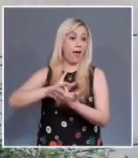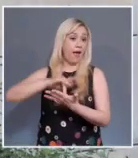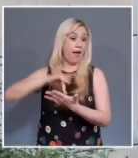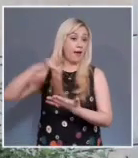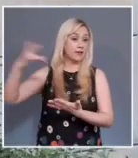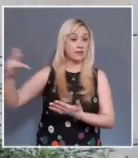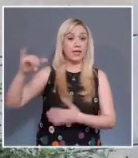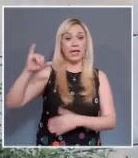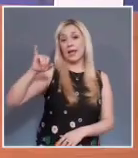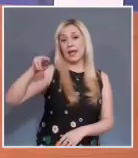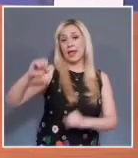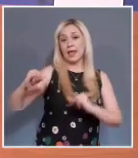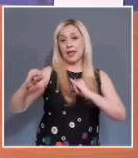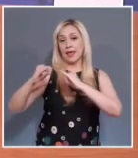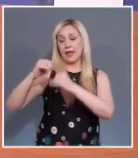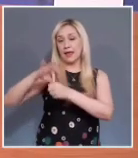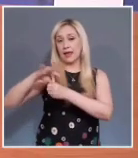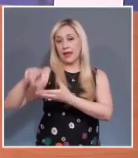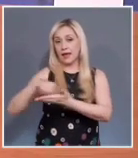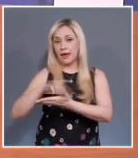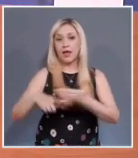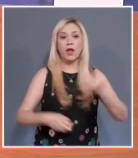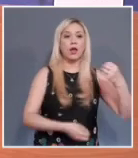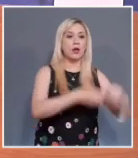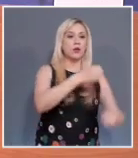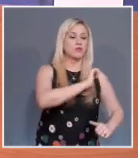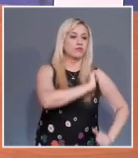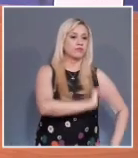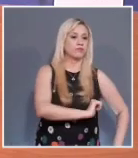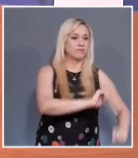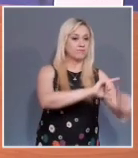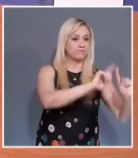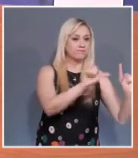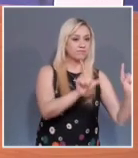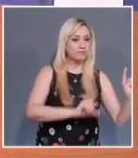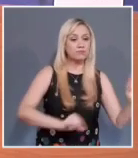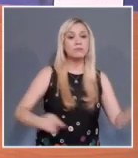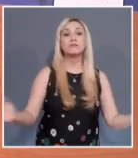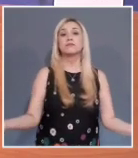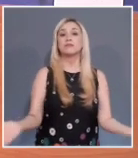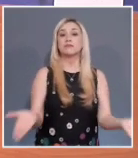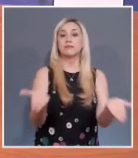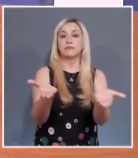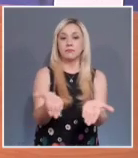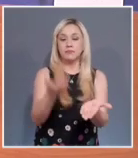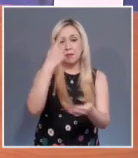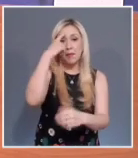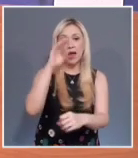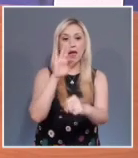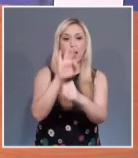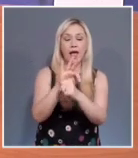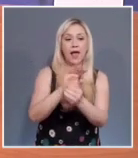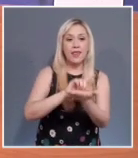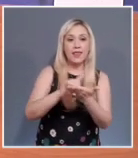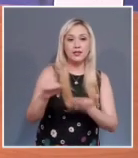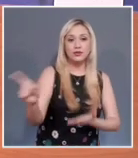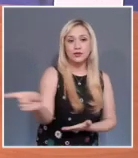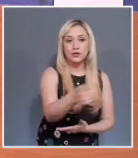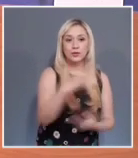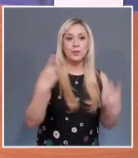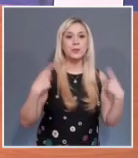la Federación. Gracias a estas sentencias hemos logrado avanzar en la protección de los derechos de personas con